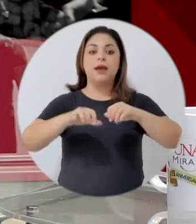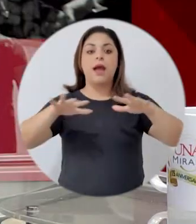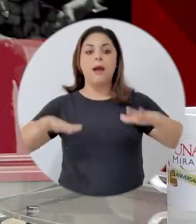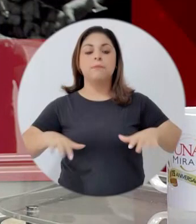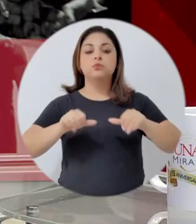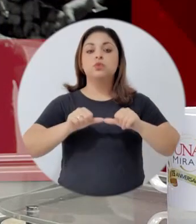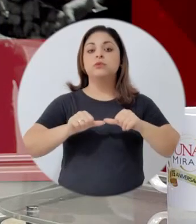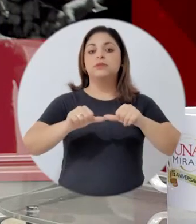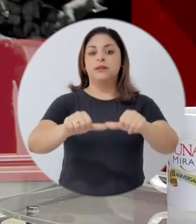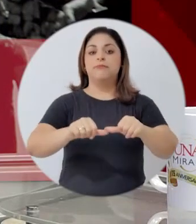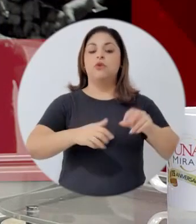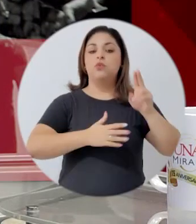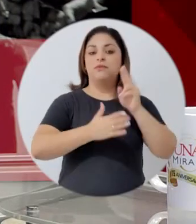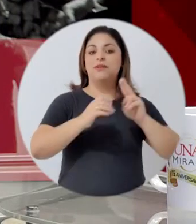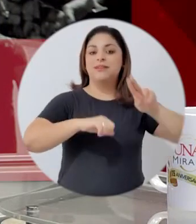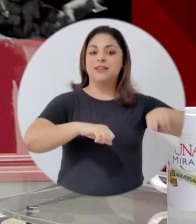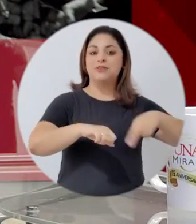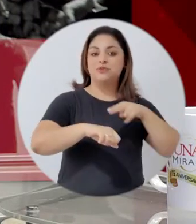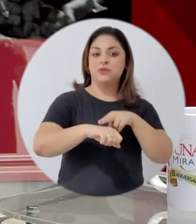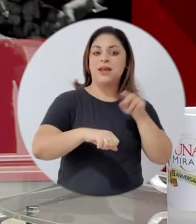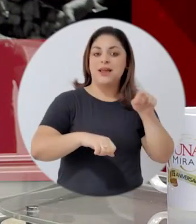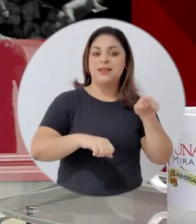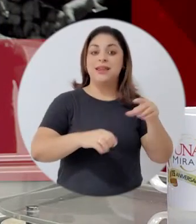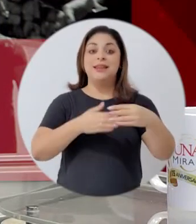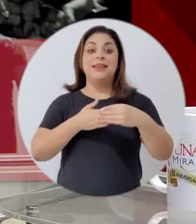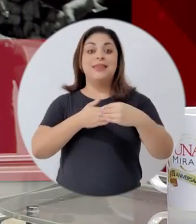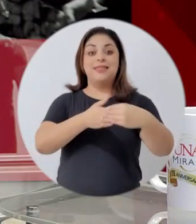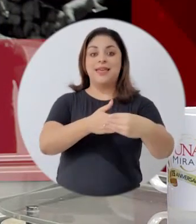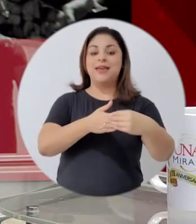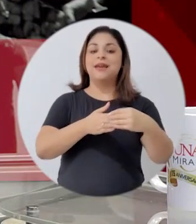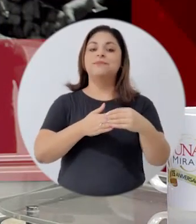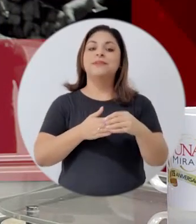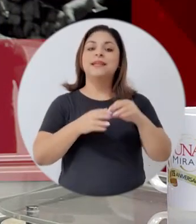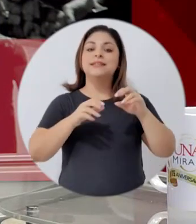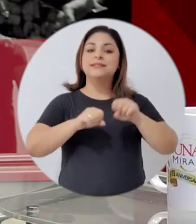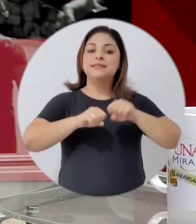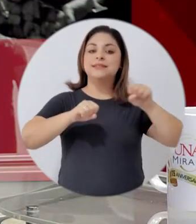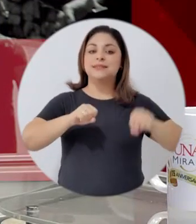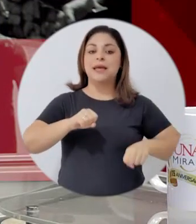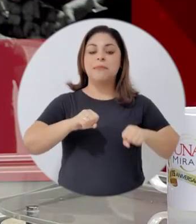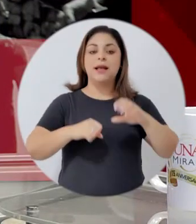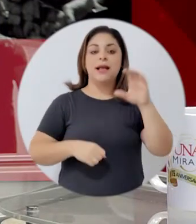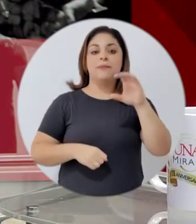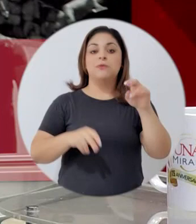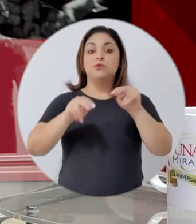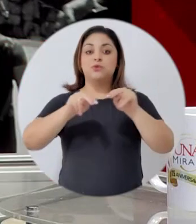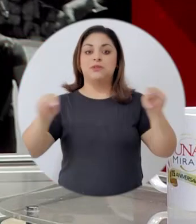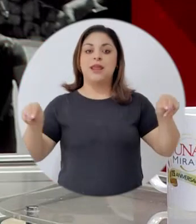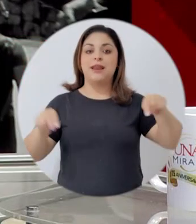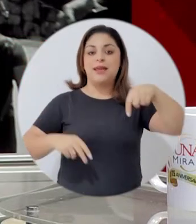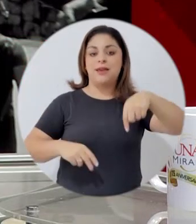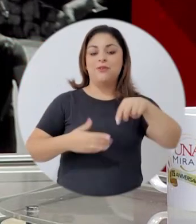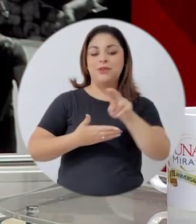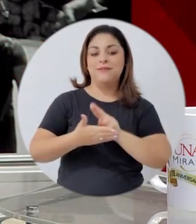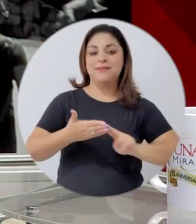de la Vicerrectoría de Administración de la Universidad Nacional, que es la instancia que lidera el sistema de carbono neutralidad en esta